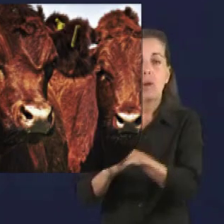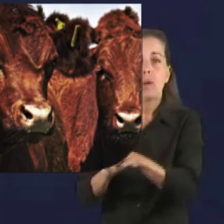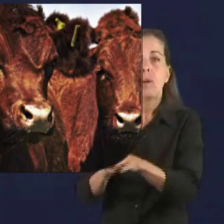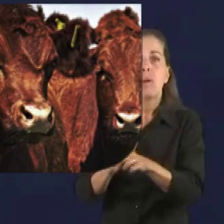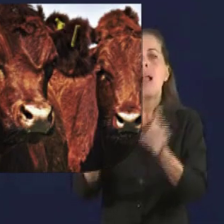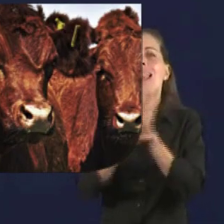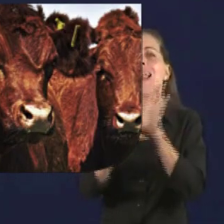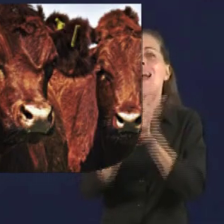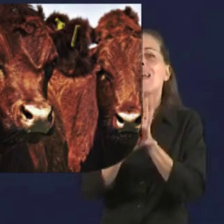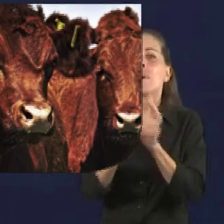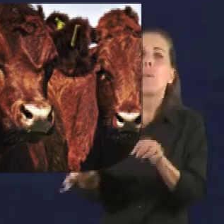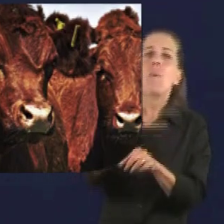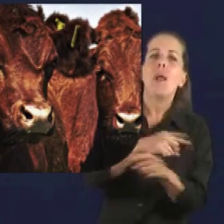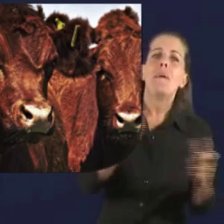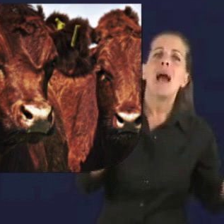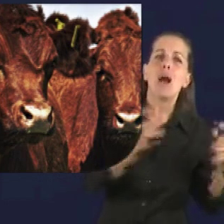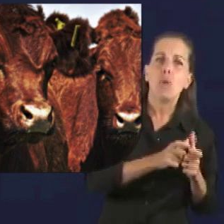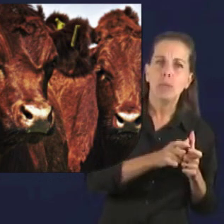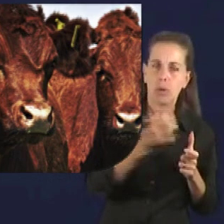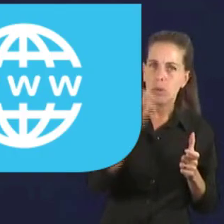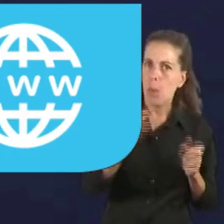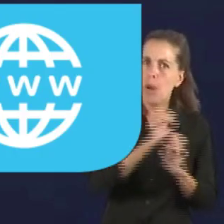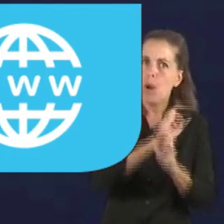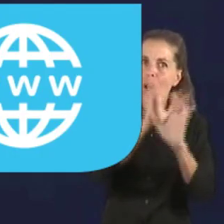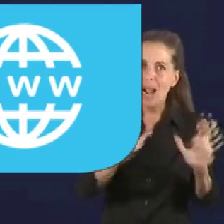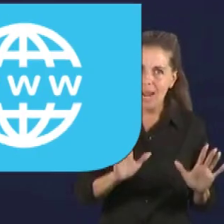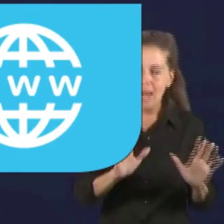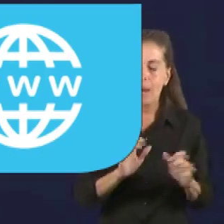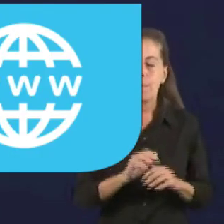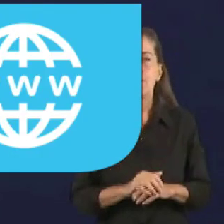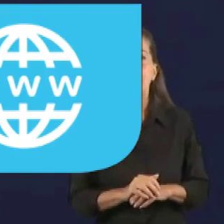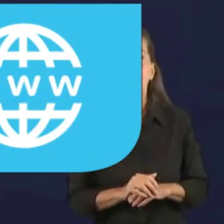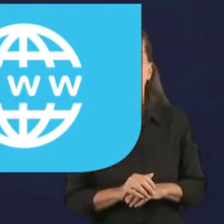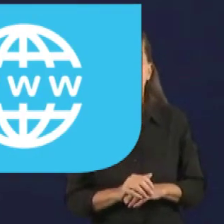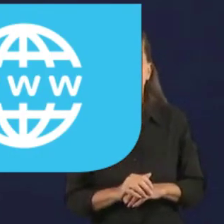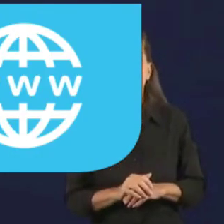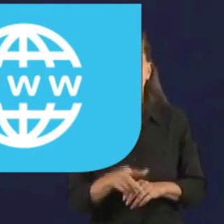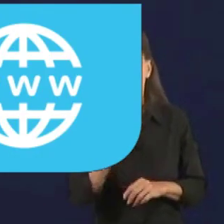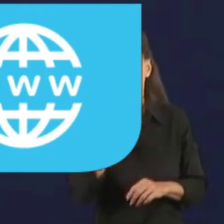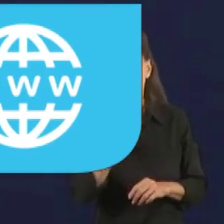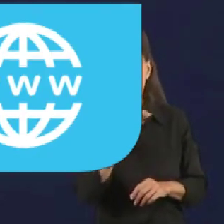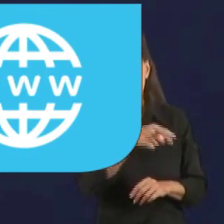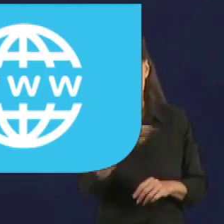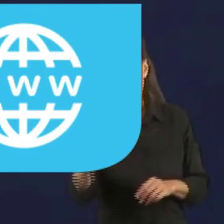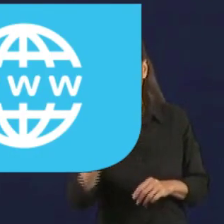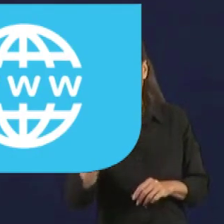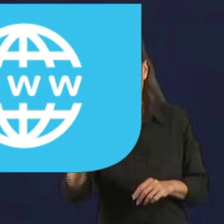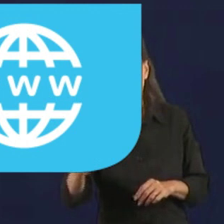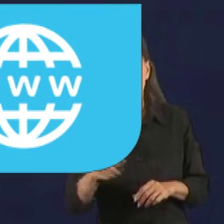la intromisión tuya, me parecía que era bueno aclararlo, pero déjame que termine de contestarle al periodista.